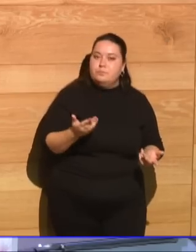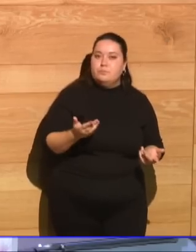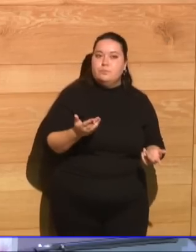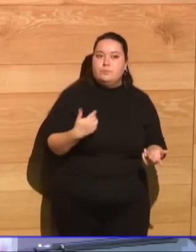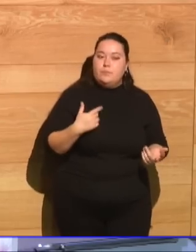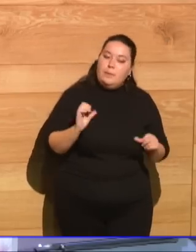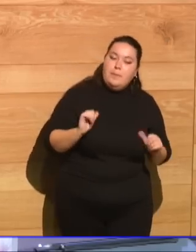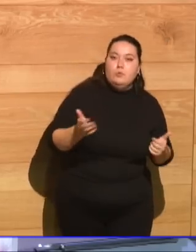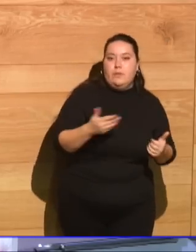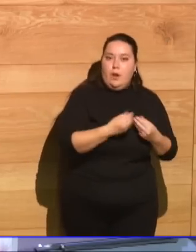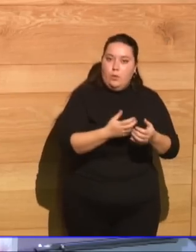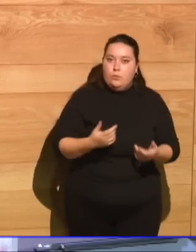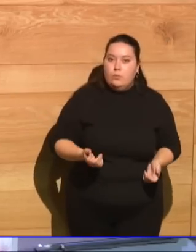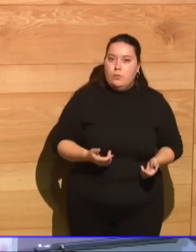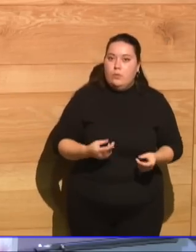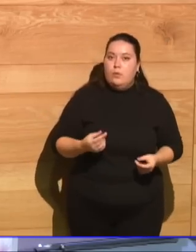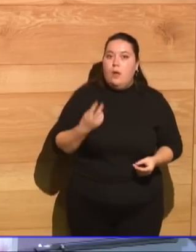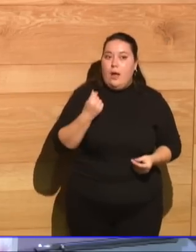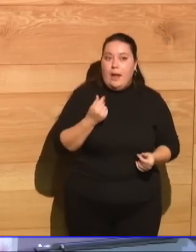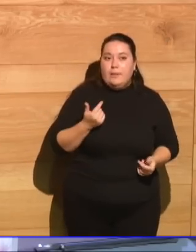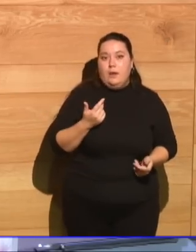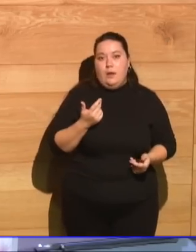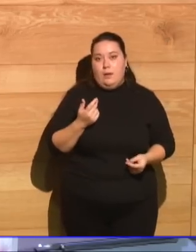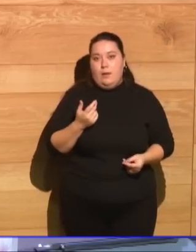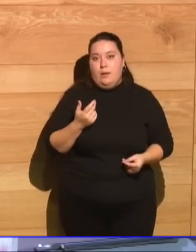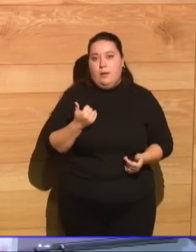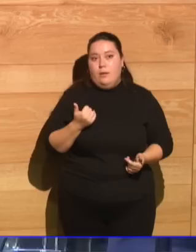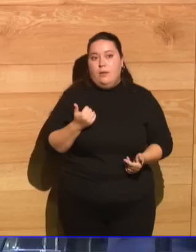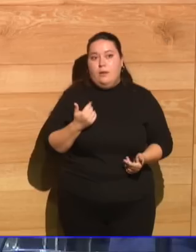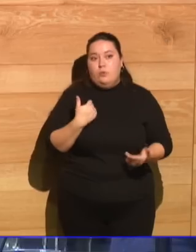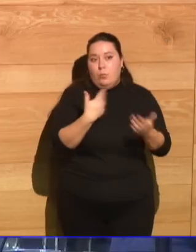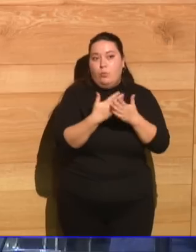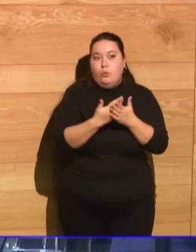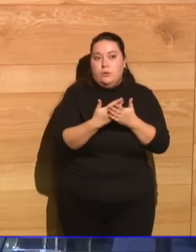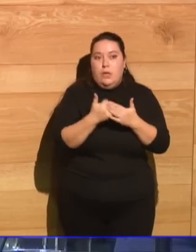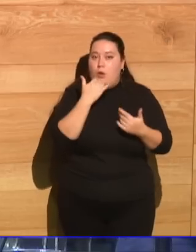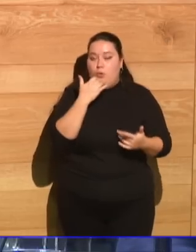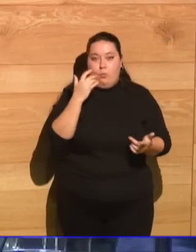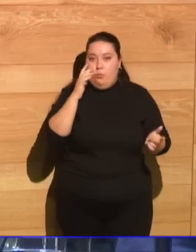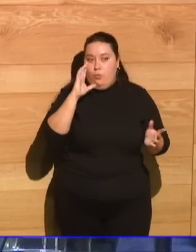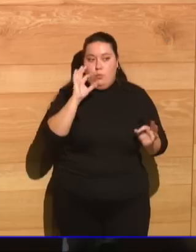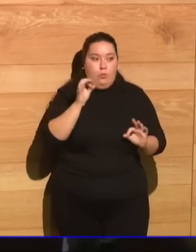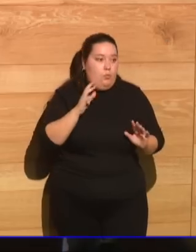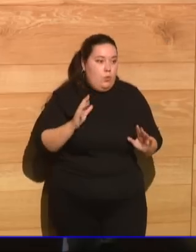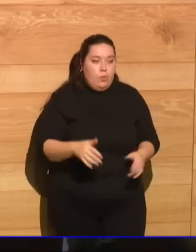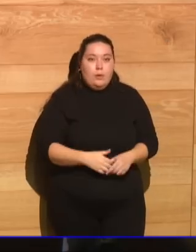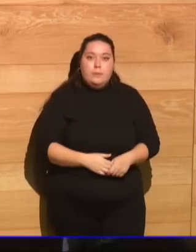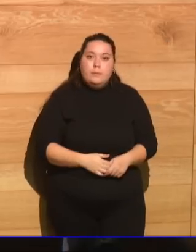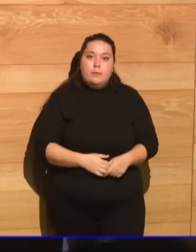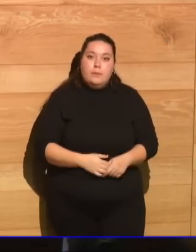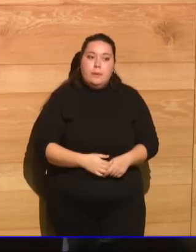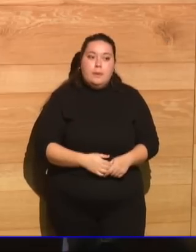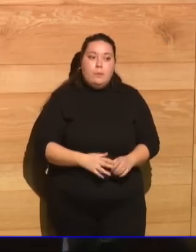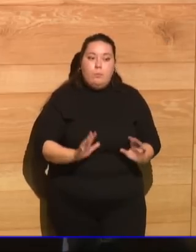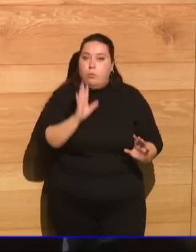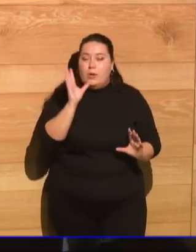que Calienta que tenía sales. en cartera es algo en el fondo muy, muy insensato. Es una propuesta enormemente insensata. Marciano completamente. Porque no es ni